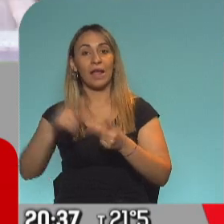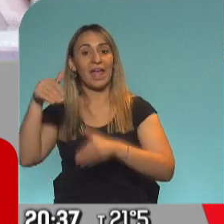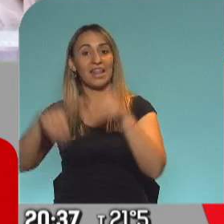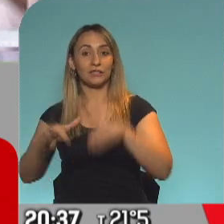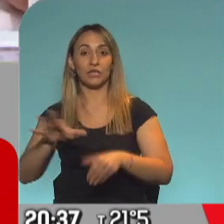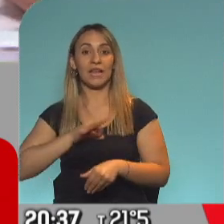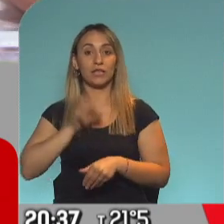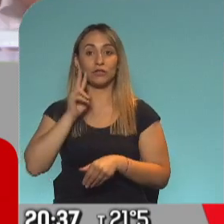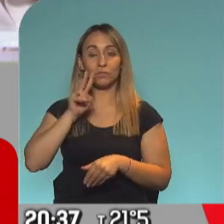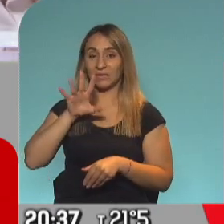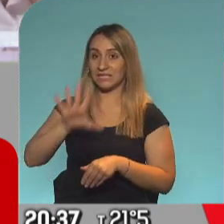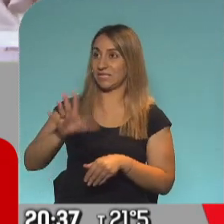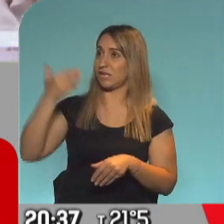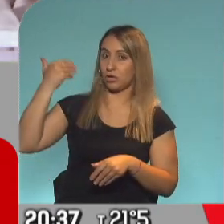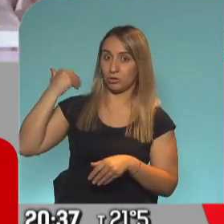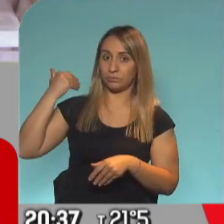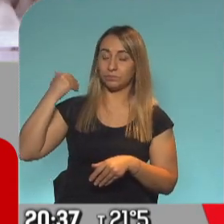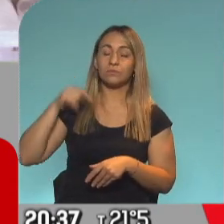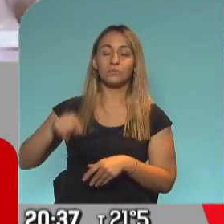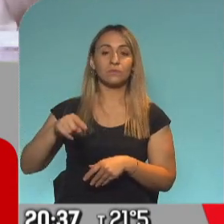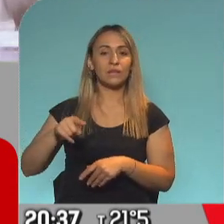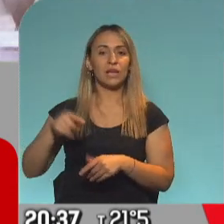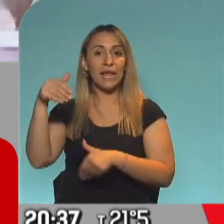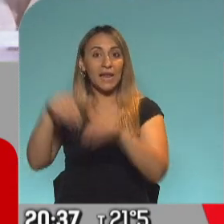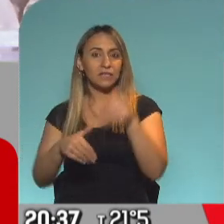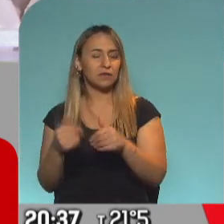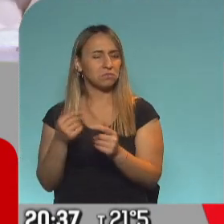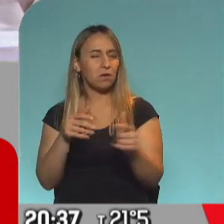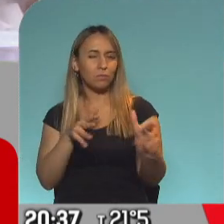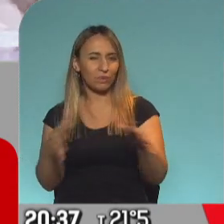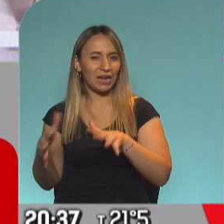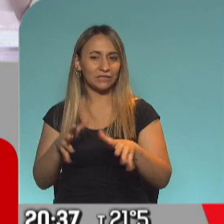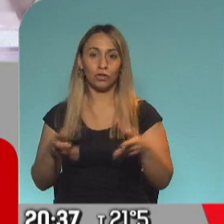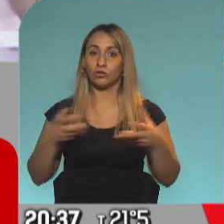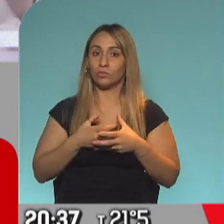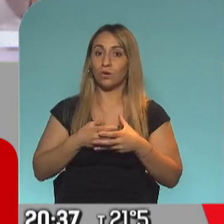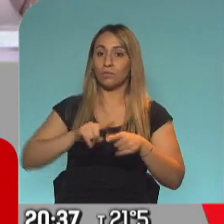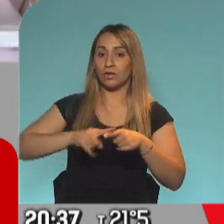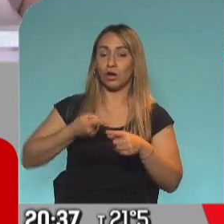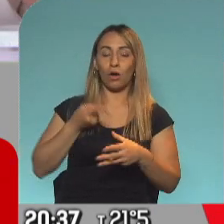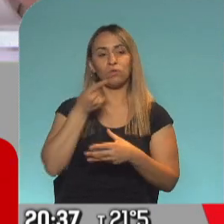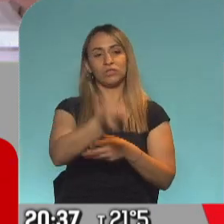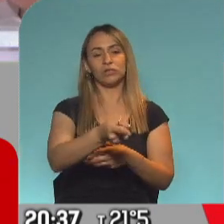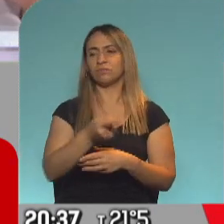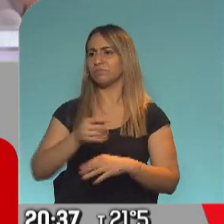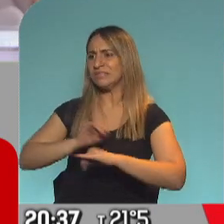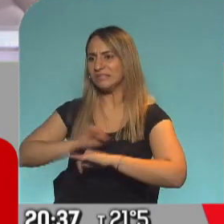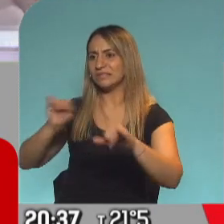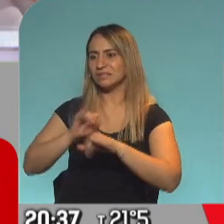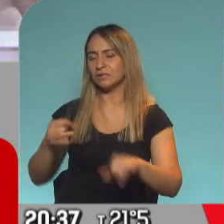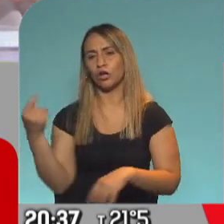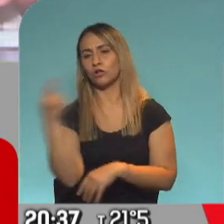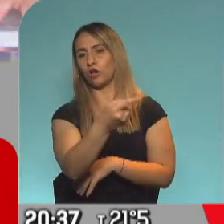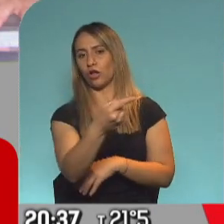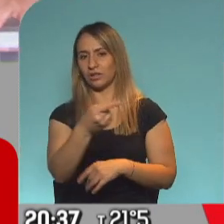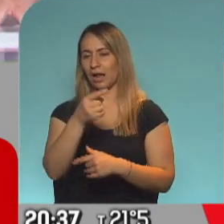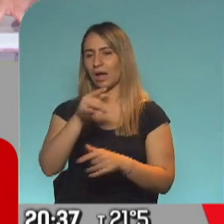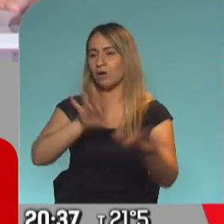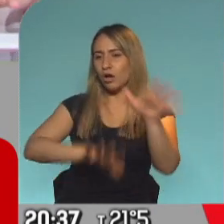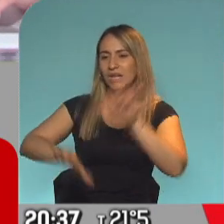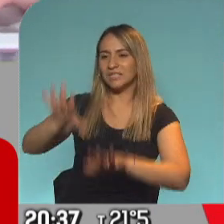Digo, si bien los resultados, uno de las análisis que podemos hacer era que si estaban tan bajos era que transparentes